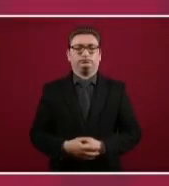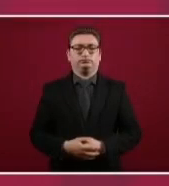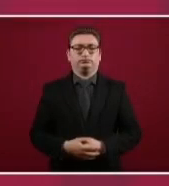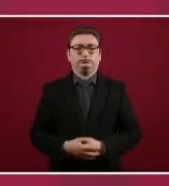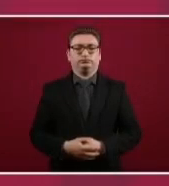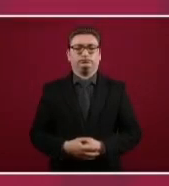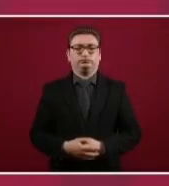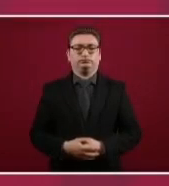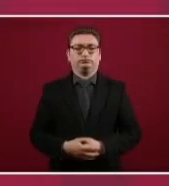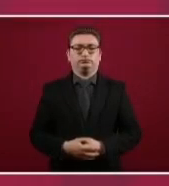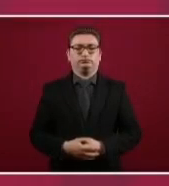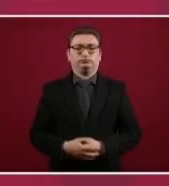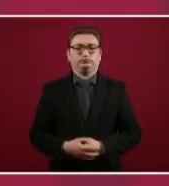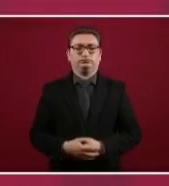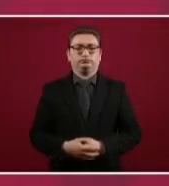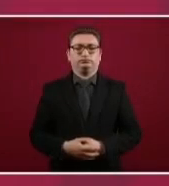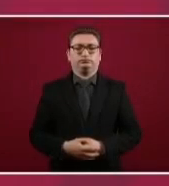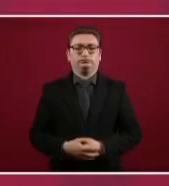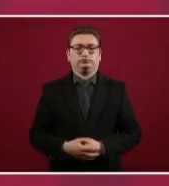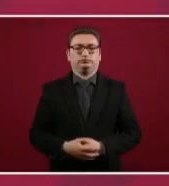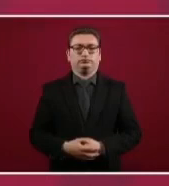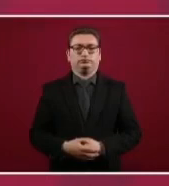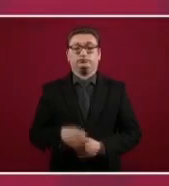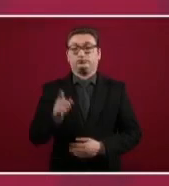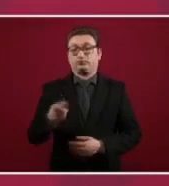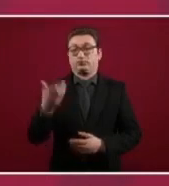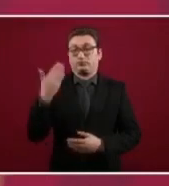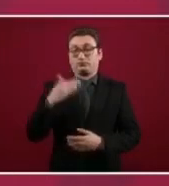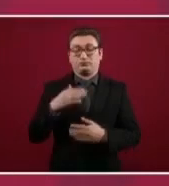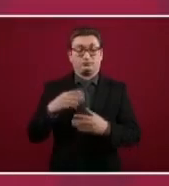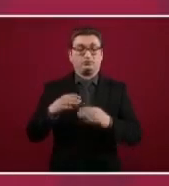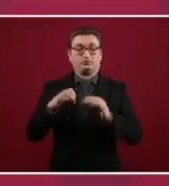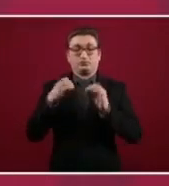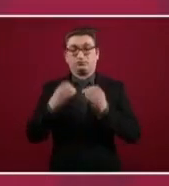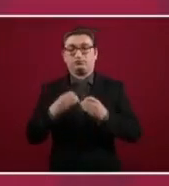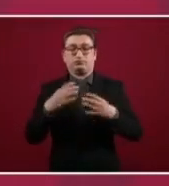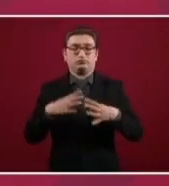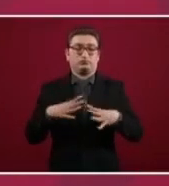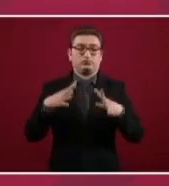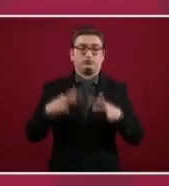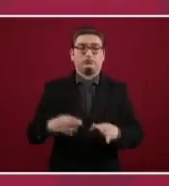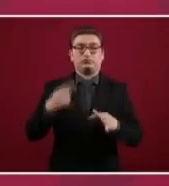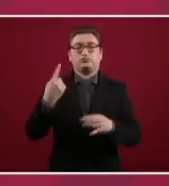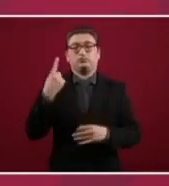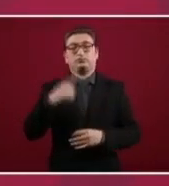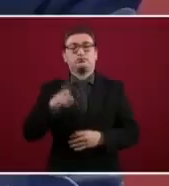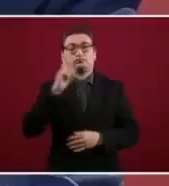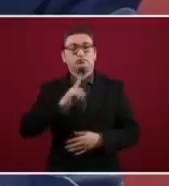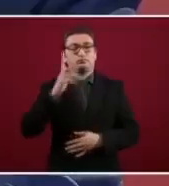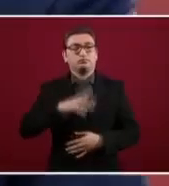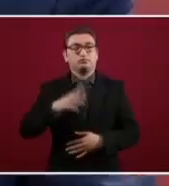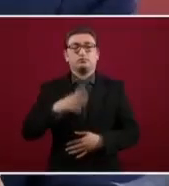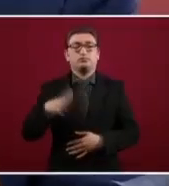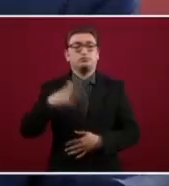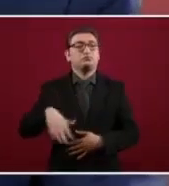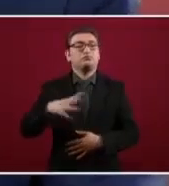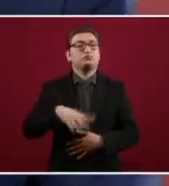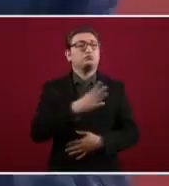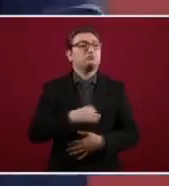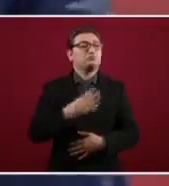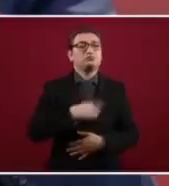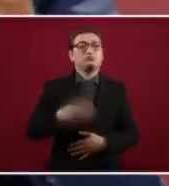funda y una organización de mujeres para buscar a sus hijos y ahora